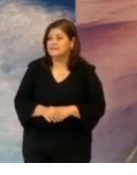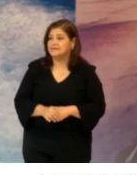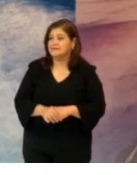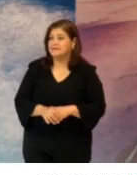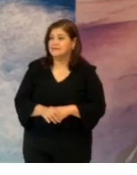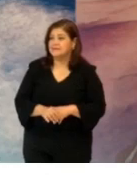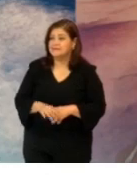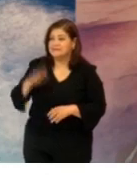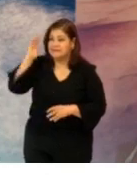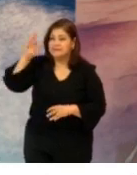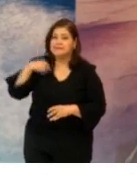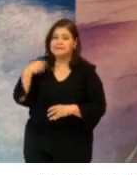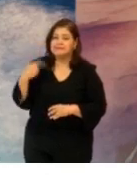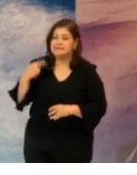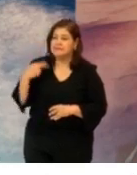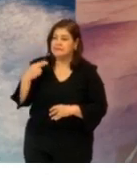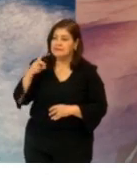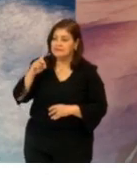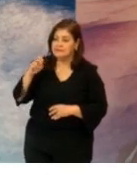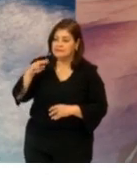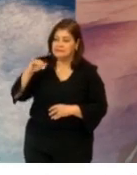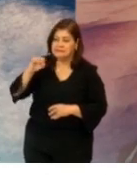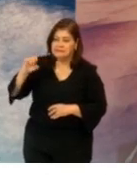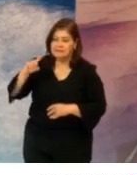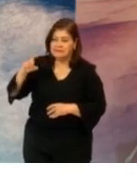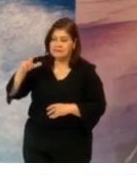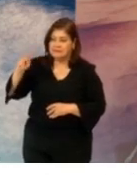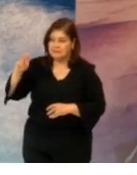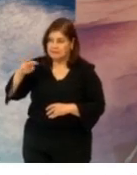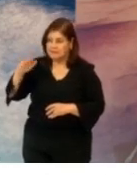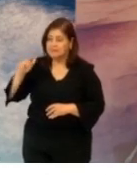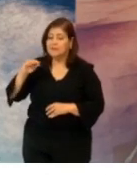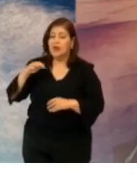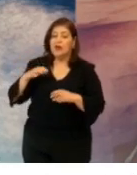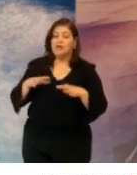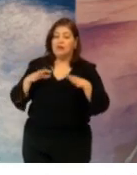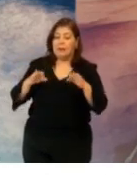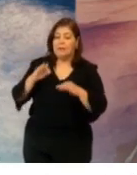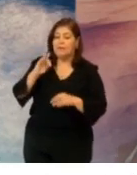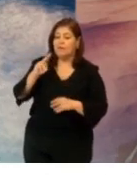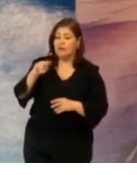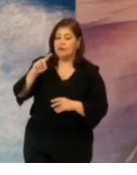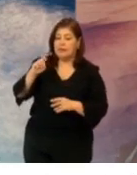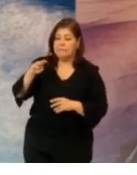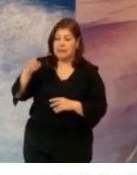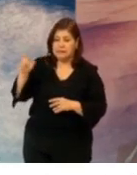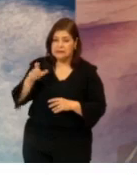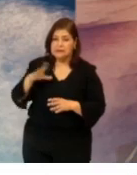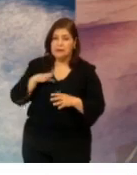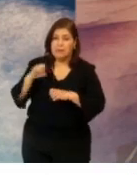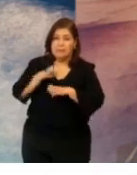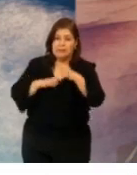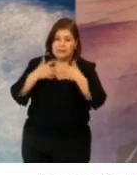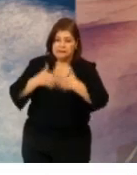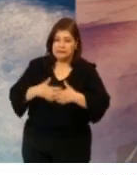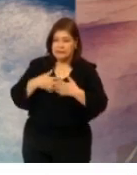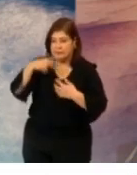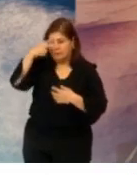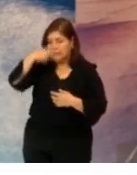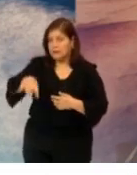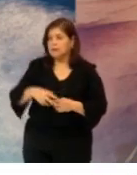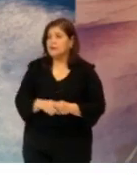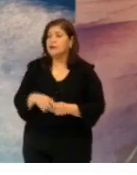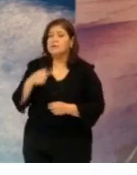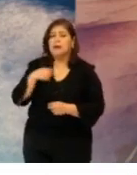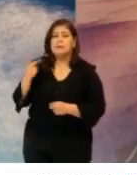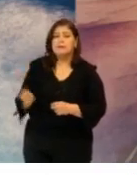avanzando. Adelante. Hola, mi nombre es Denise de la Peña, de Fundemex, que es la Fundación del Empresariado de México. Y